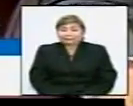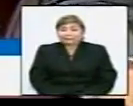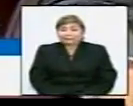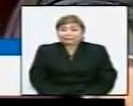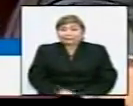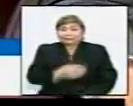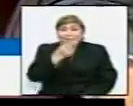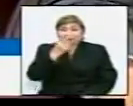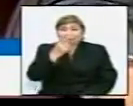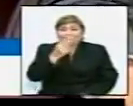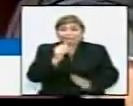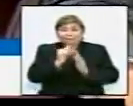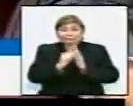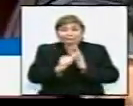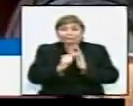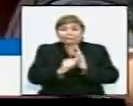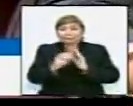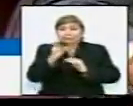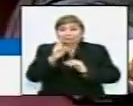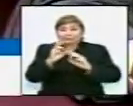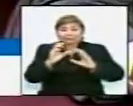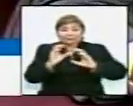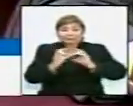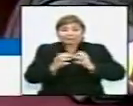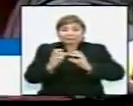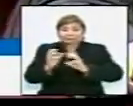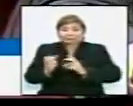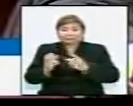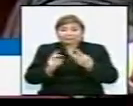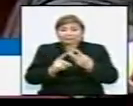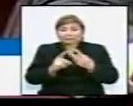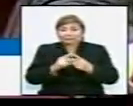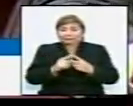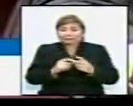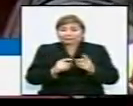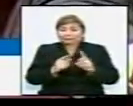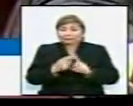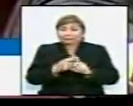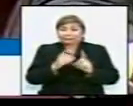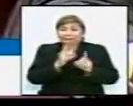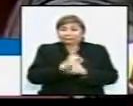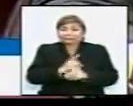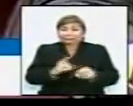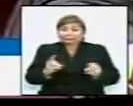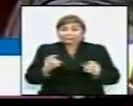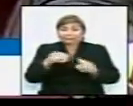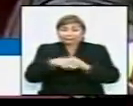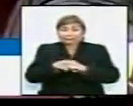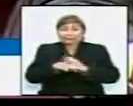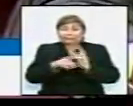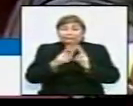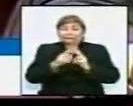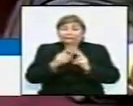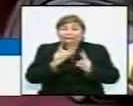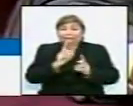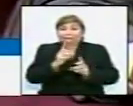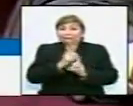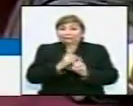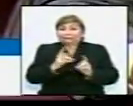en dos alternativas o en dos escenarios, ¿no?, con democracia interna y sin democracia interna,